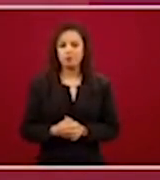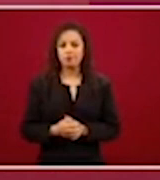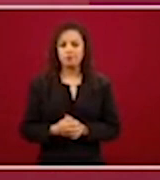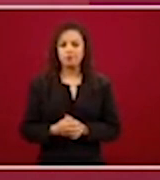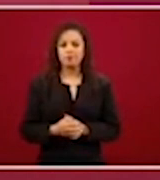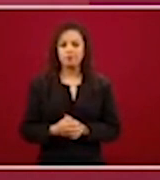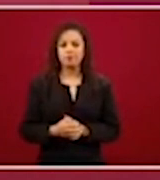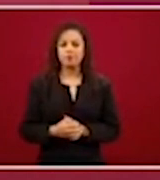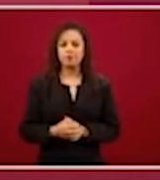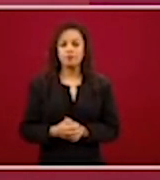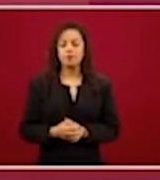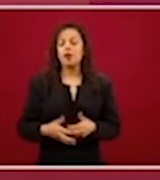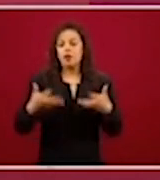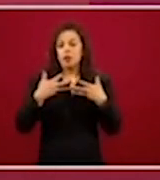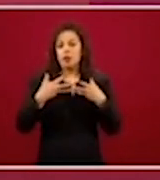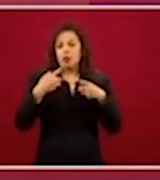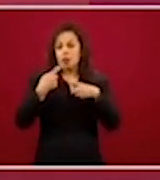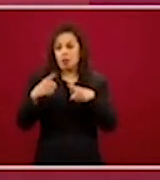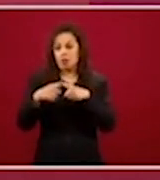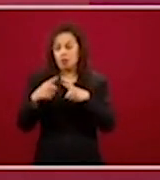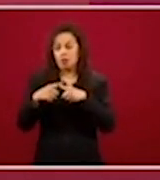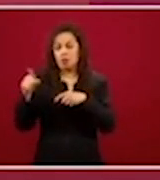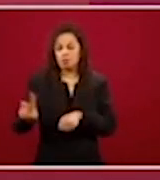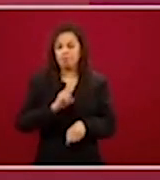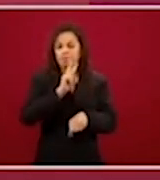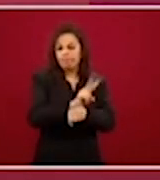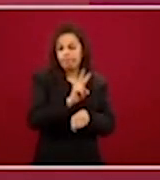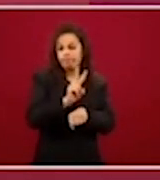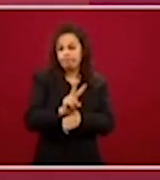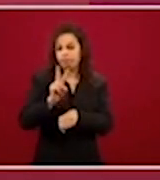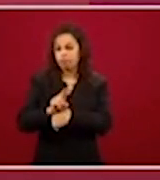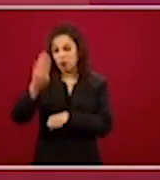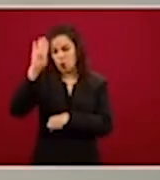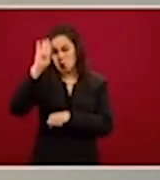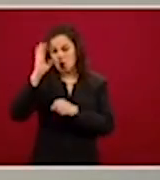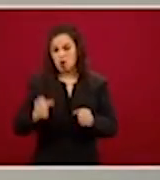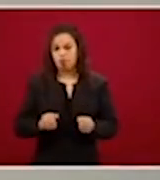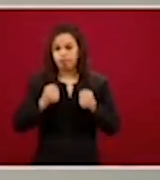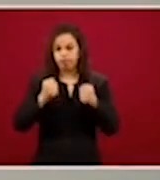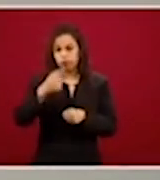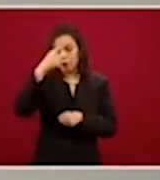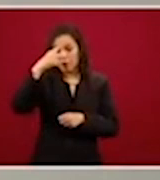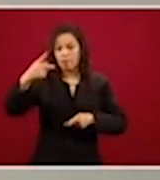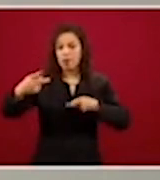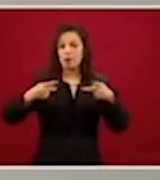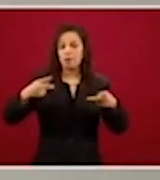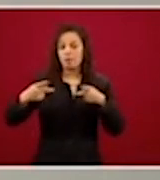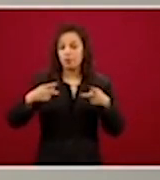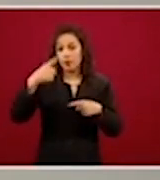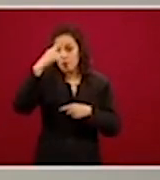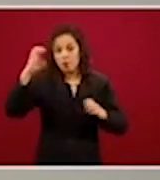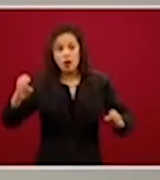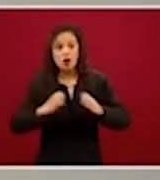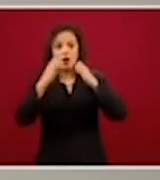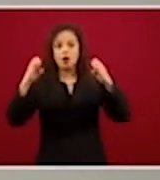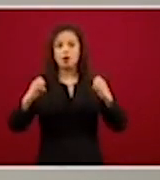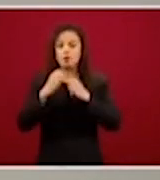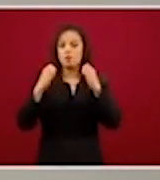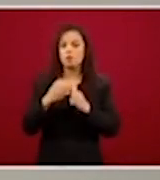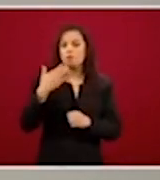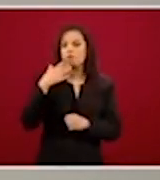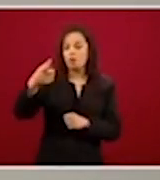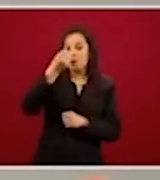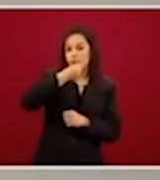instaladas robustas en vigilancia, en atención, en preparación y respuesta ante emergencias, y hay otros que desafortunadamente